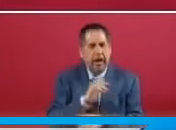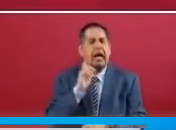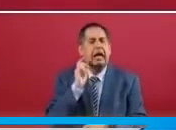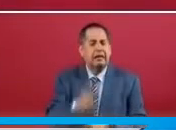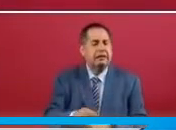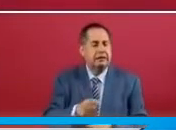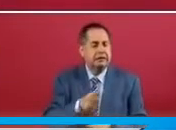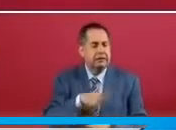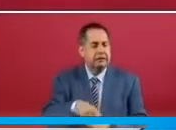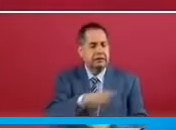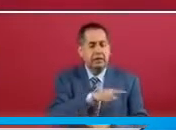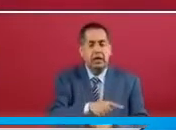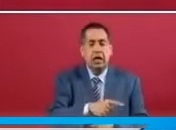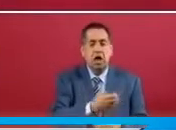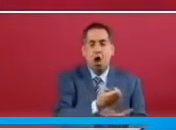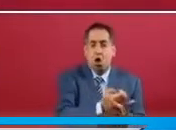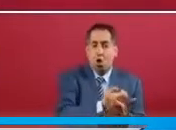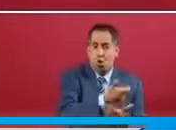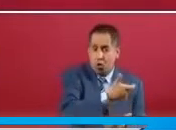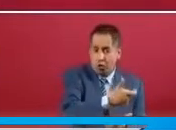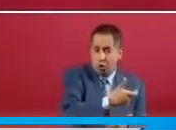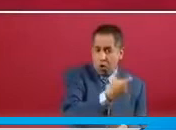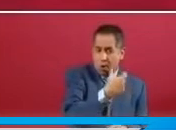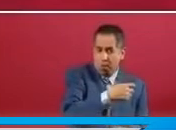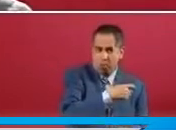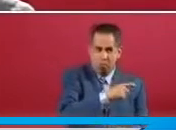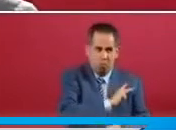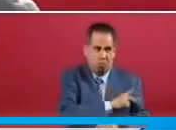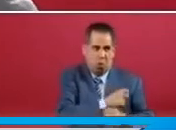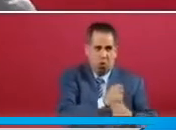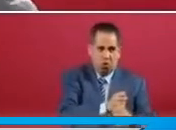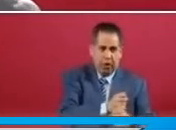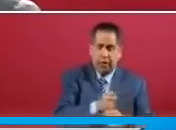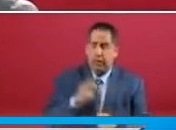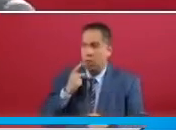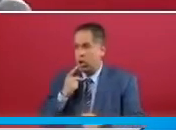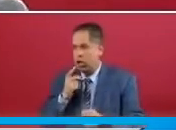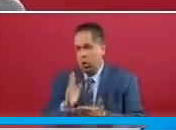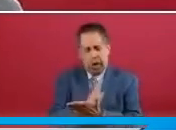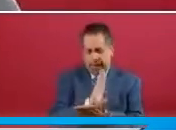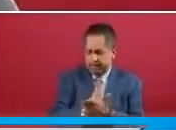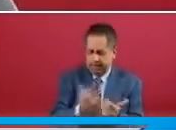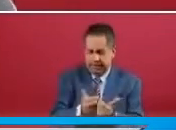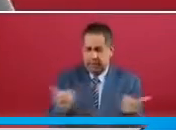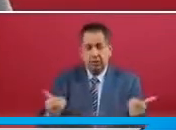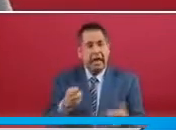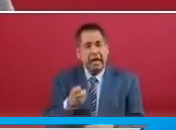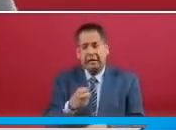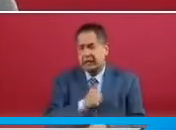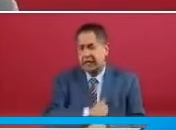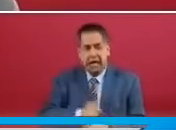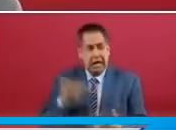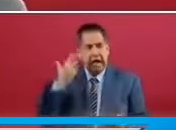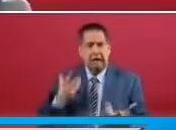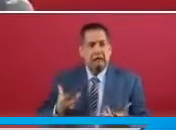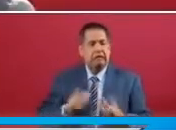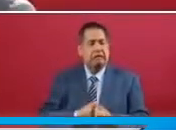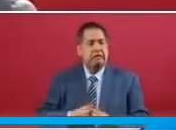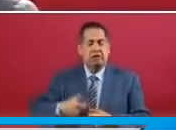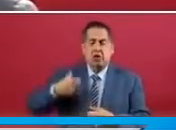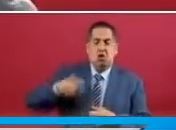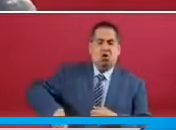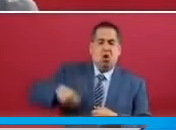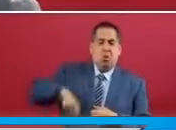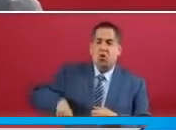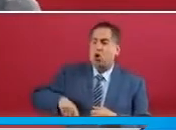separar poder económico de poder político, porque nos ha hecho mucho daño el que el poder